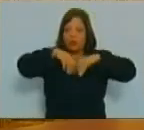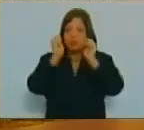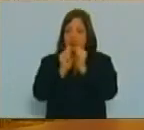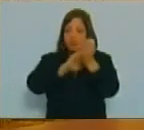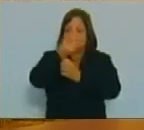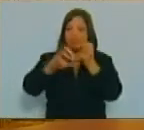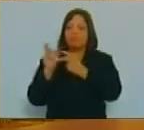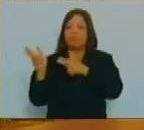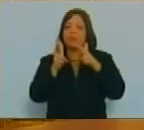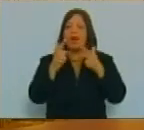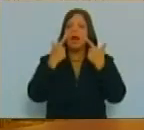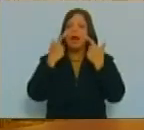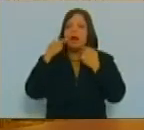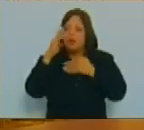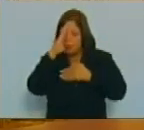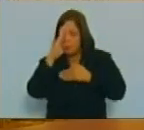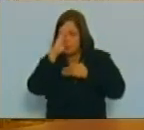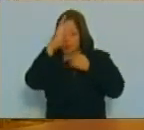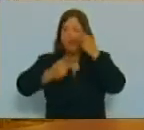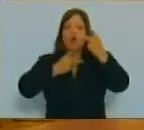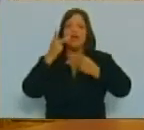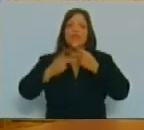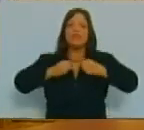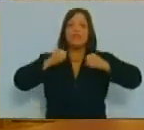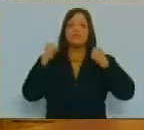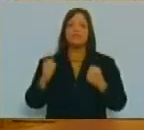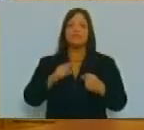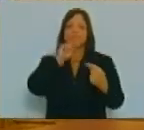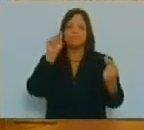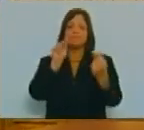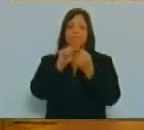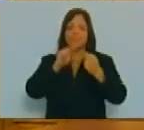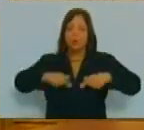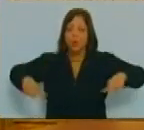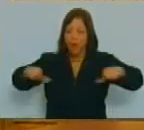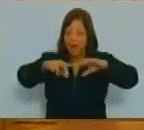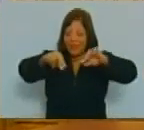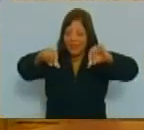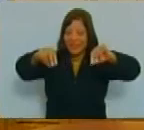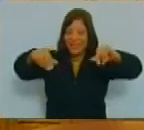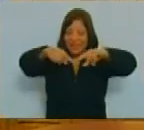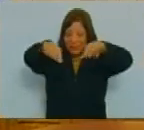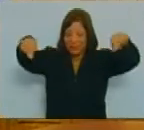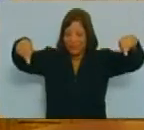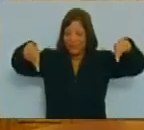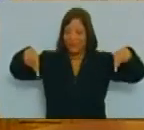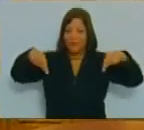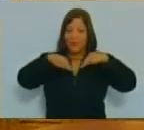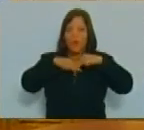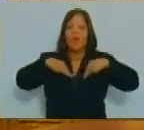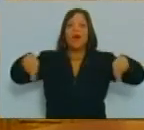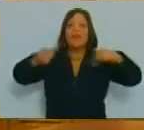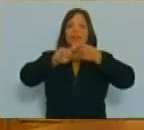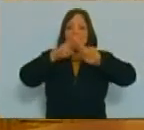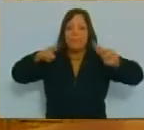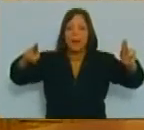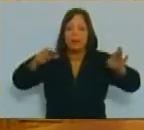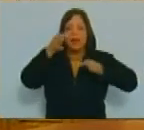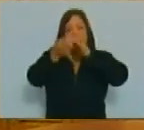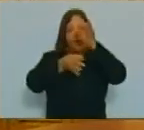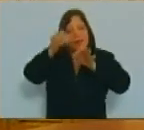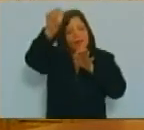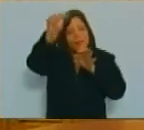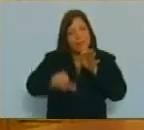que nos permiten orientar las políticas acertadas de ese pequeño espacio territorial llamado cuadrante de paz que vamos a explicar